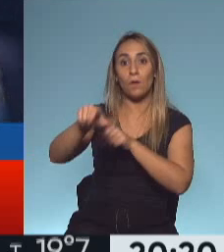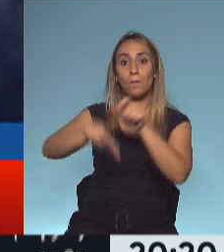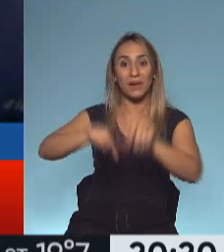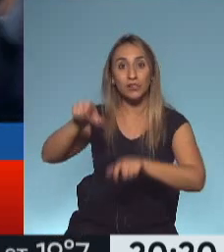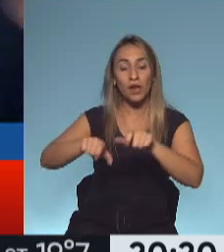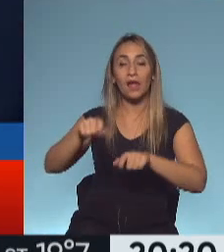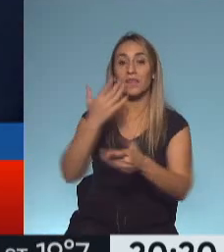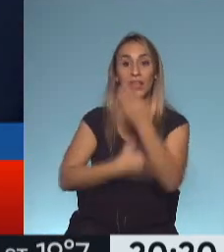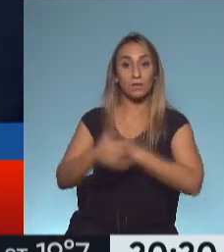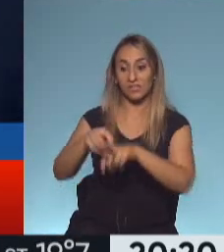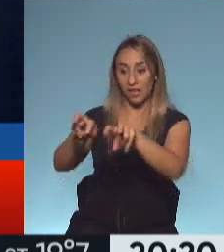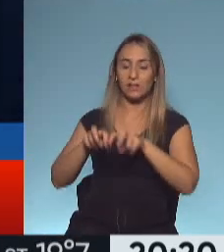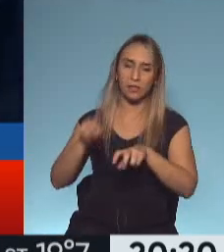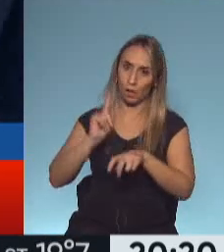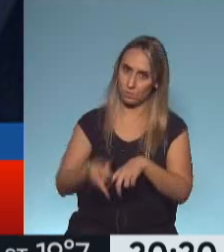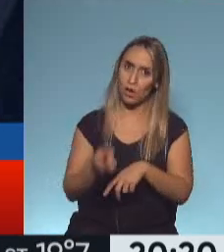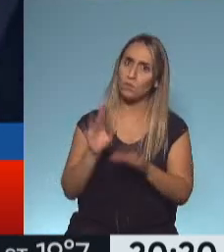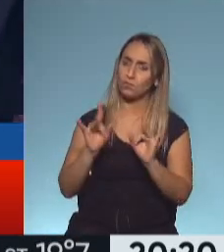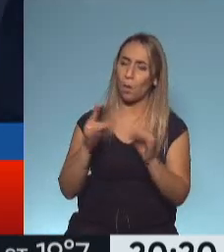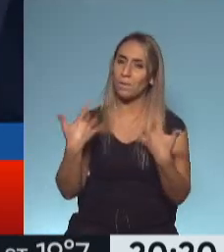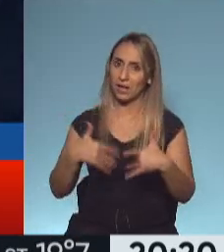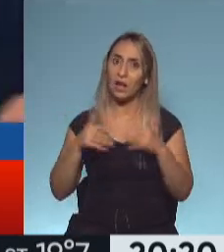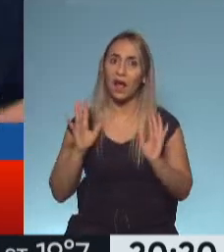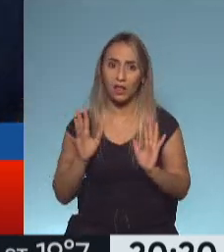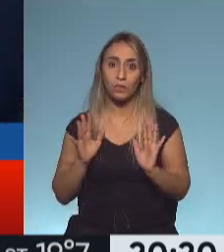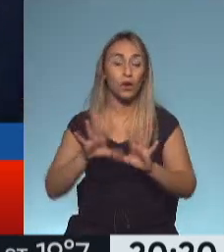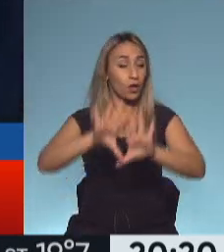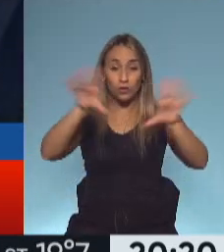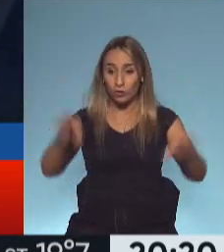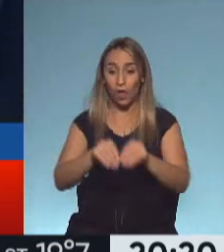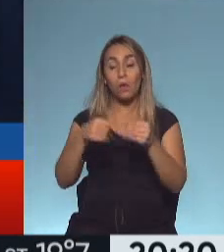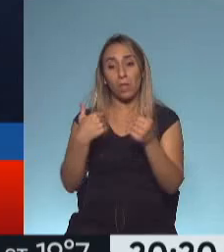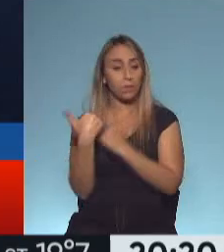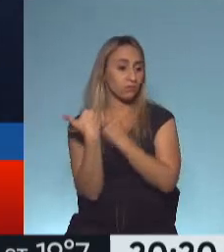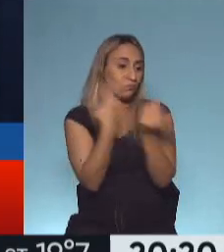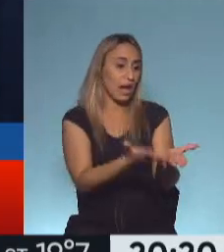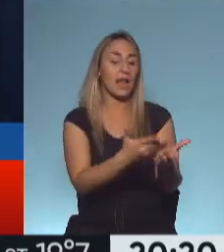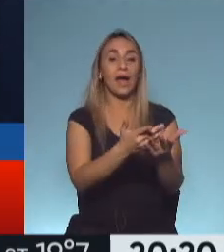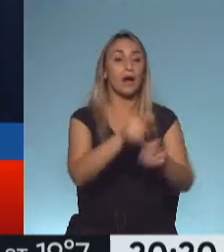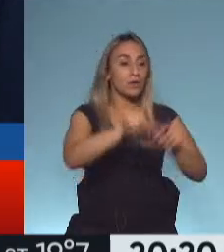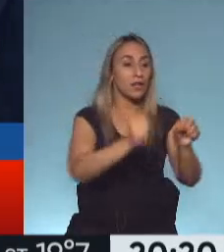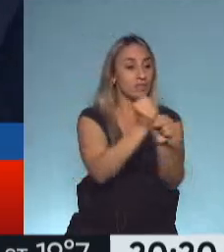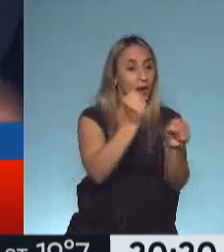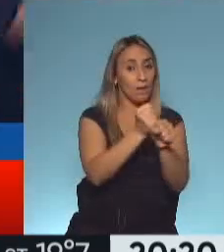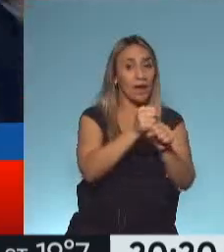discapacidad, que están también muy complicados también. Bueno, tomar todo eso para la construcción y para otros rubros a mí me parece que es clave. Sí, yo lo voy a